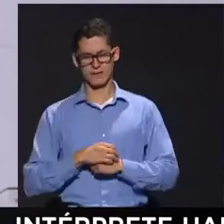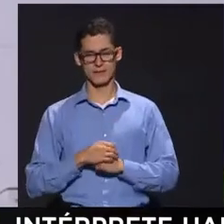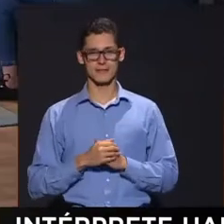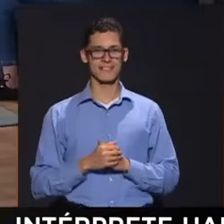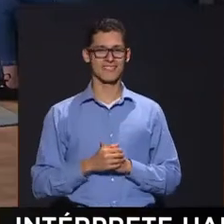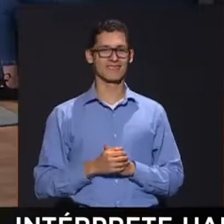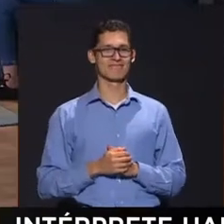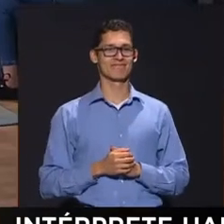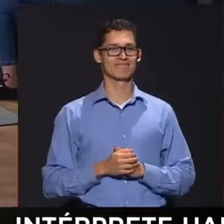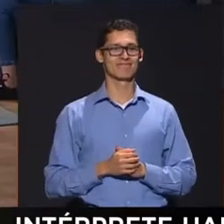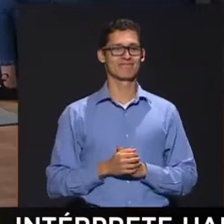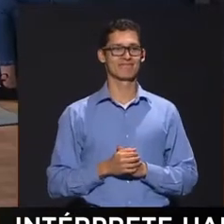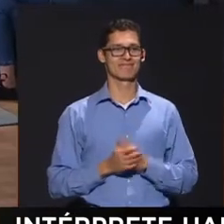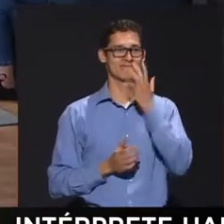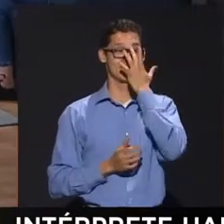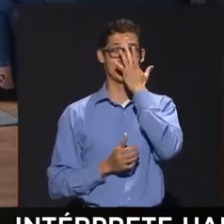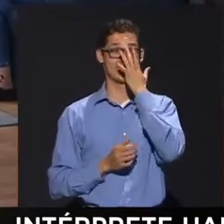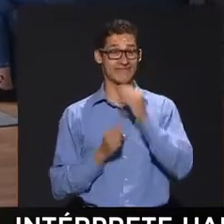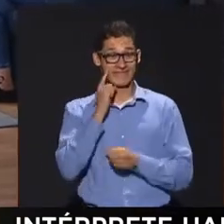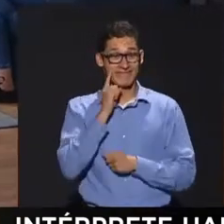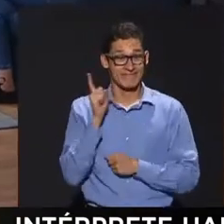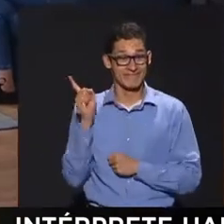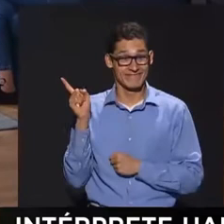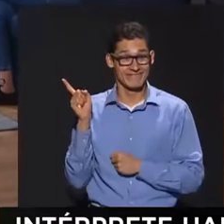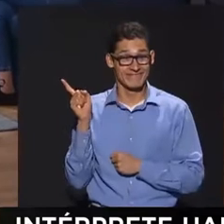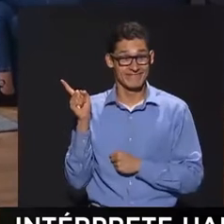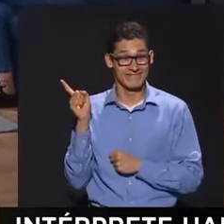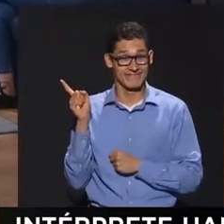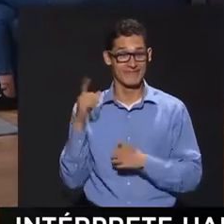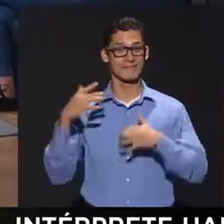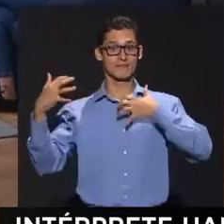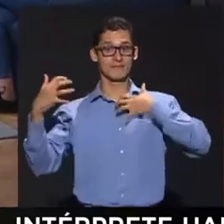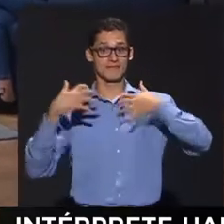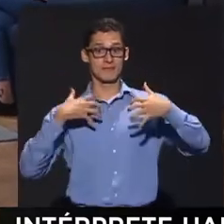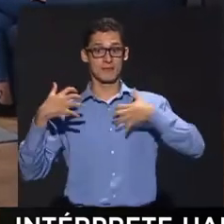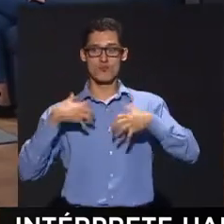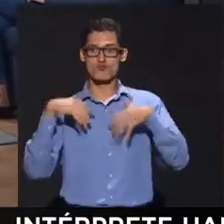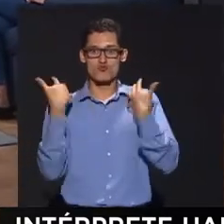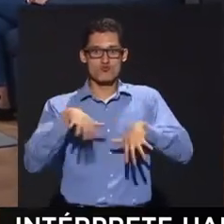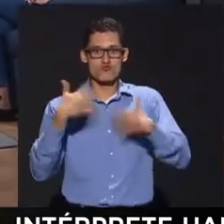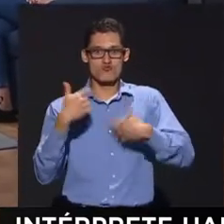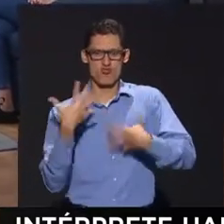Bueno. ¿Cómo nos vieron en el dramatizado, pues? Muy buena actriz. Excelente.